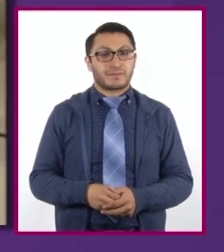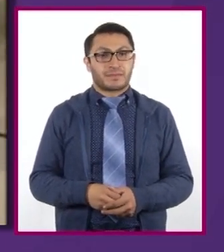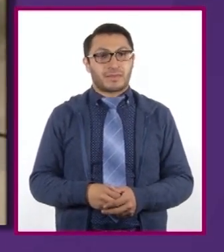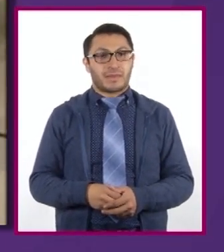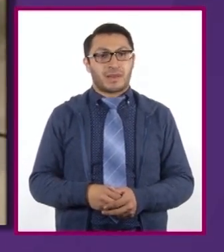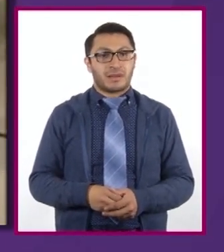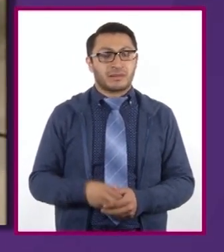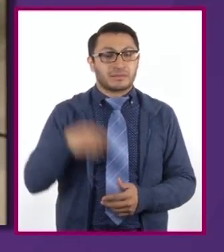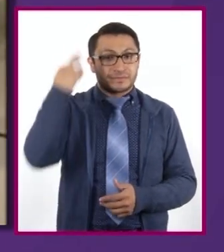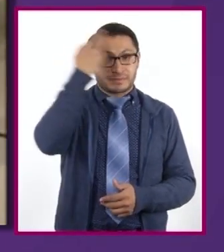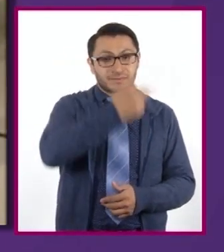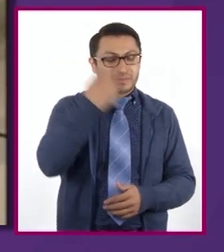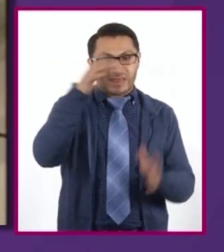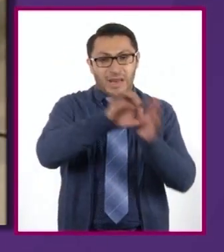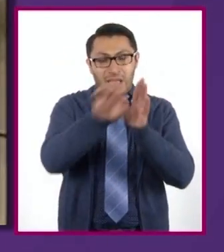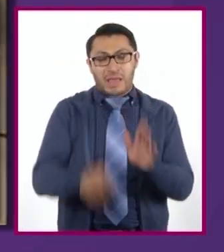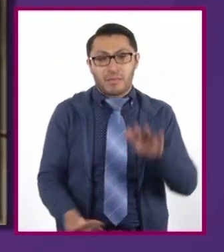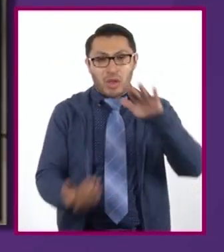Observemos un ejemplo de mesa redonda.